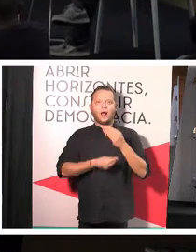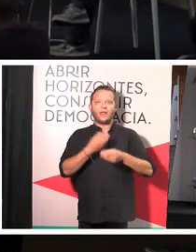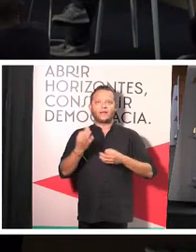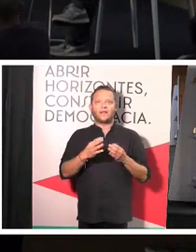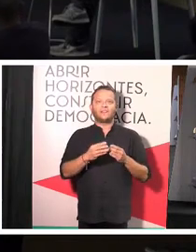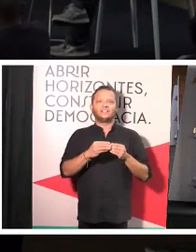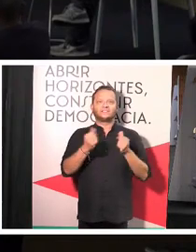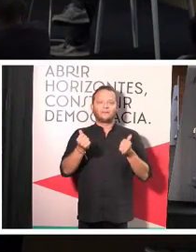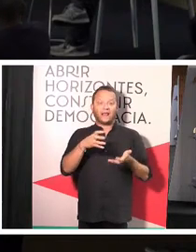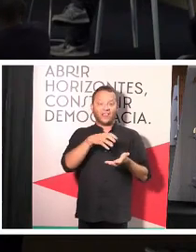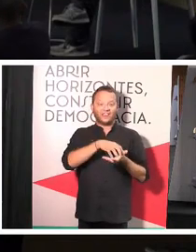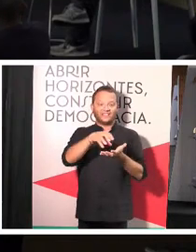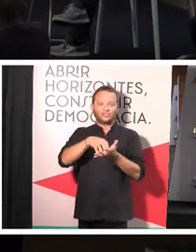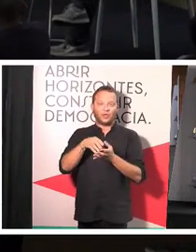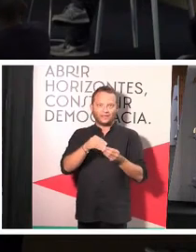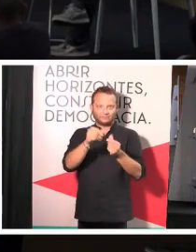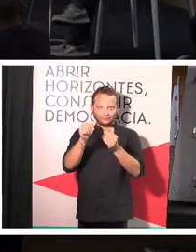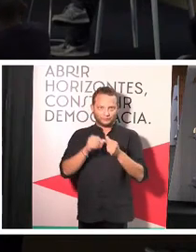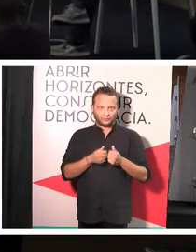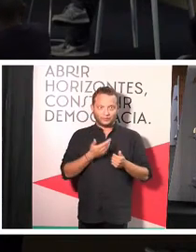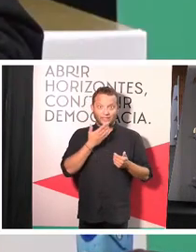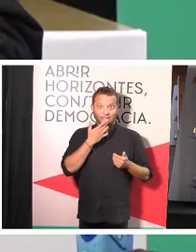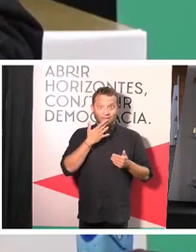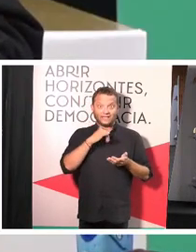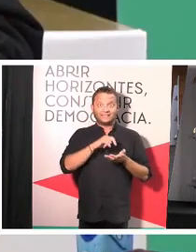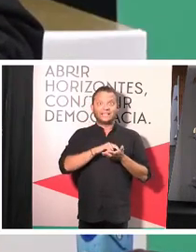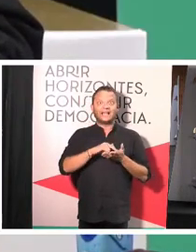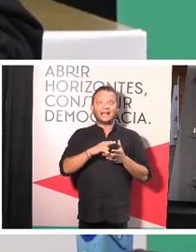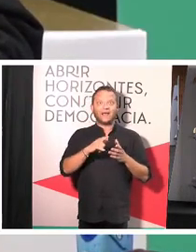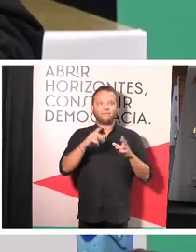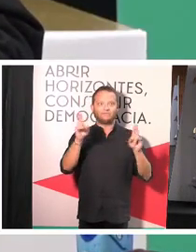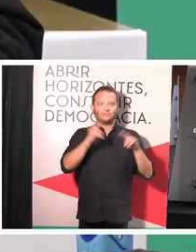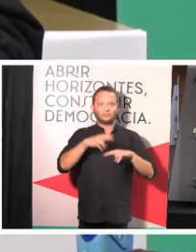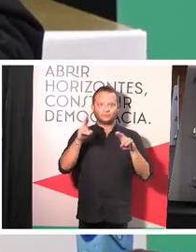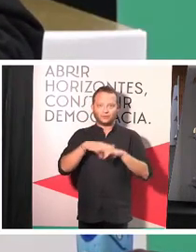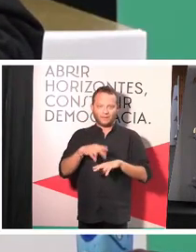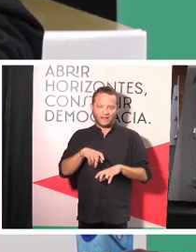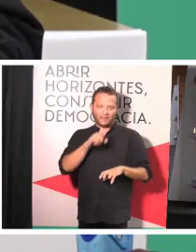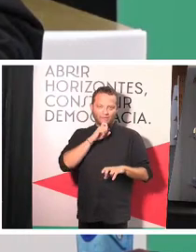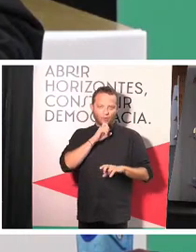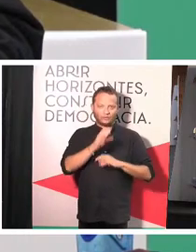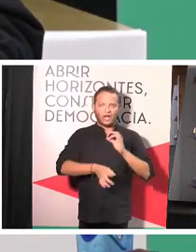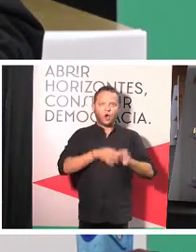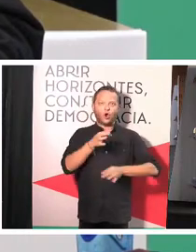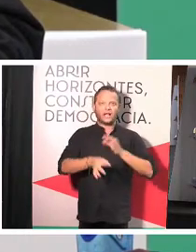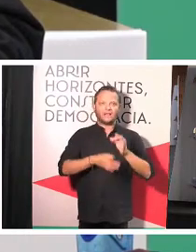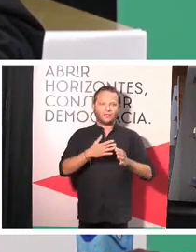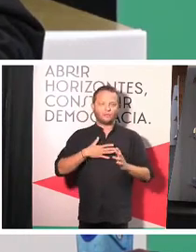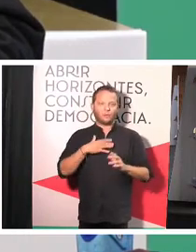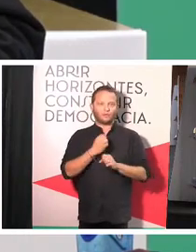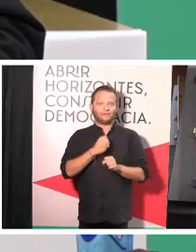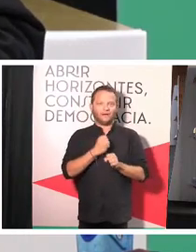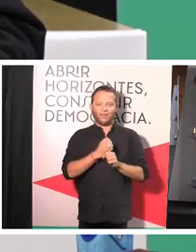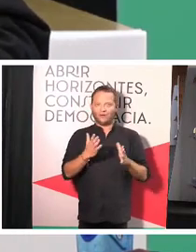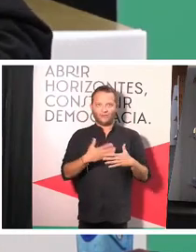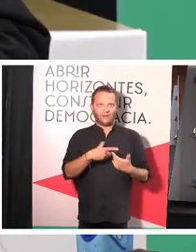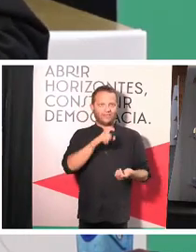hacer desaparecer los Centroides y eliminar todos los canales de Telegram, dificultando pues la organización entre los propios